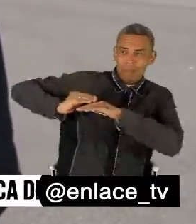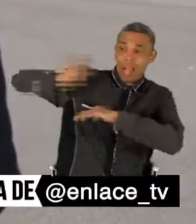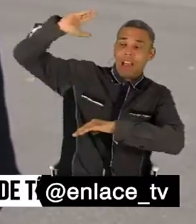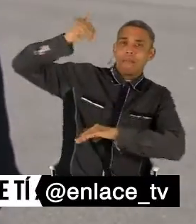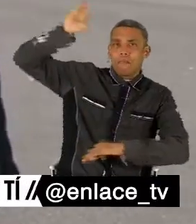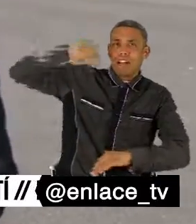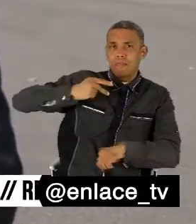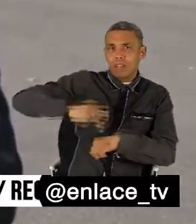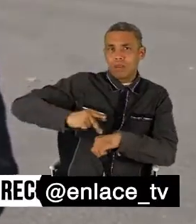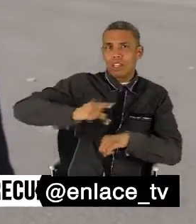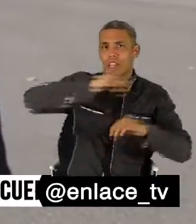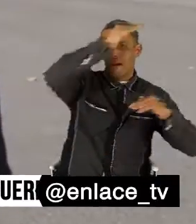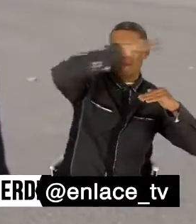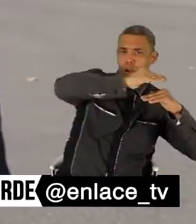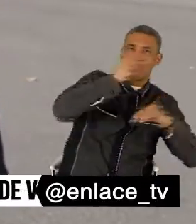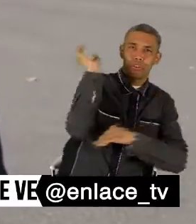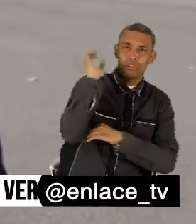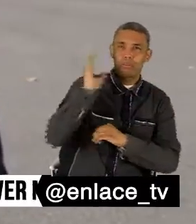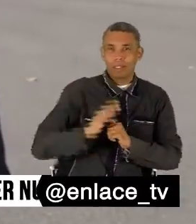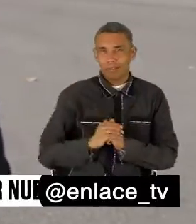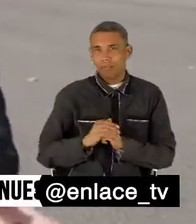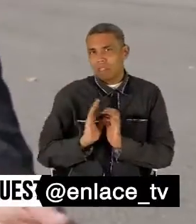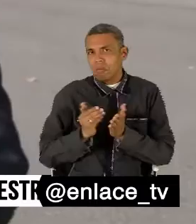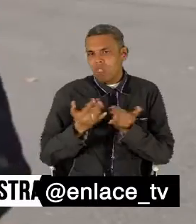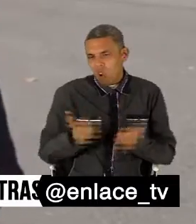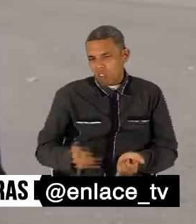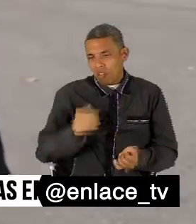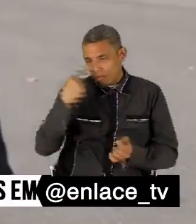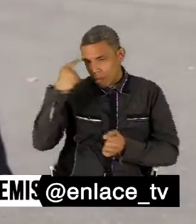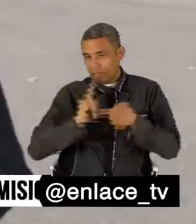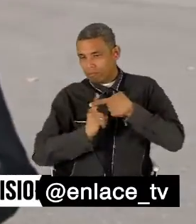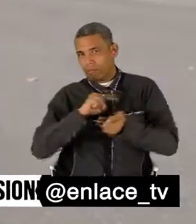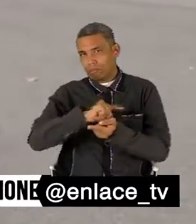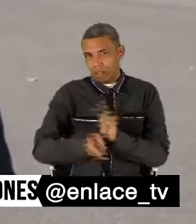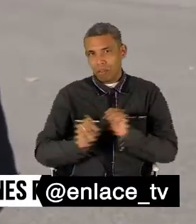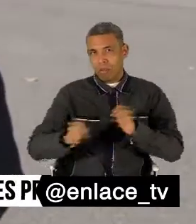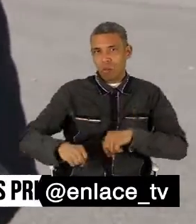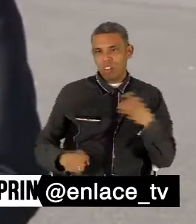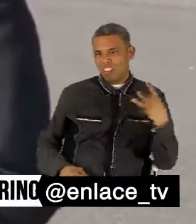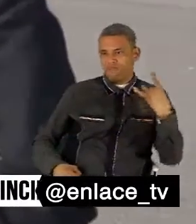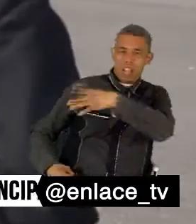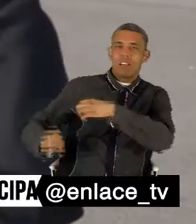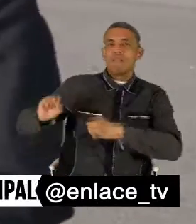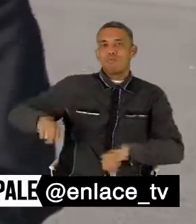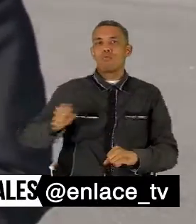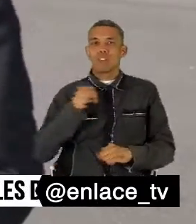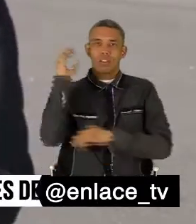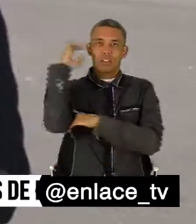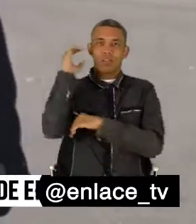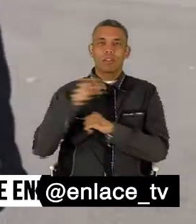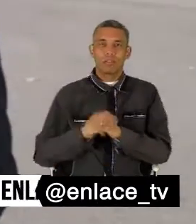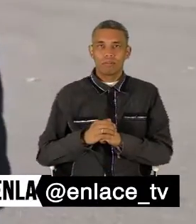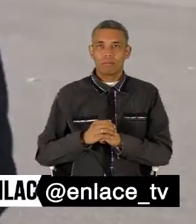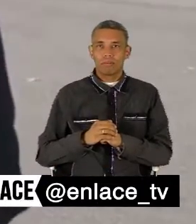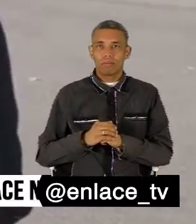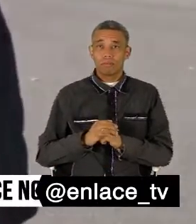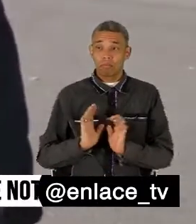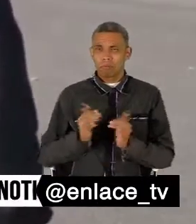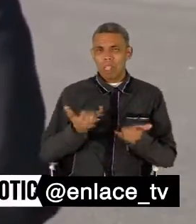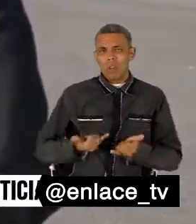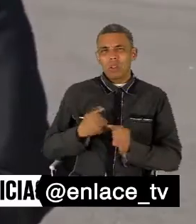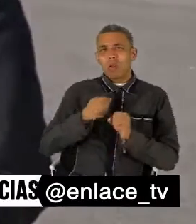conjunto paraguayo. Continúa la película, si James estará o no estará. Hace pocos minutos pregunté por acá a amigos de la prensa internacional. Dicen que no, que James no estará. Bueno, veremos